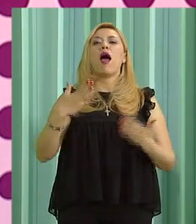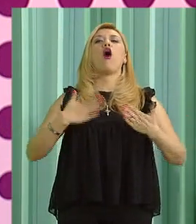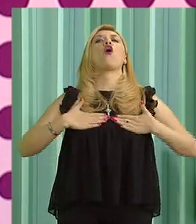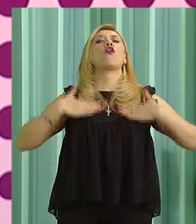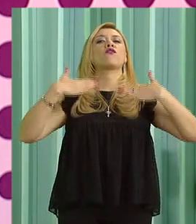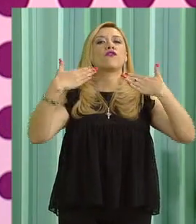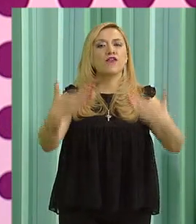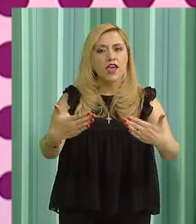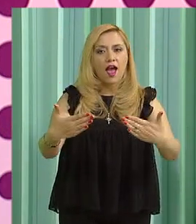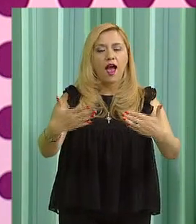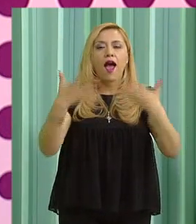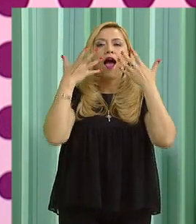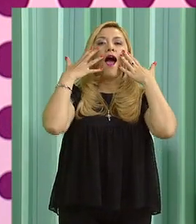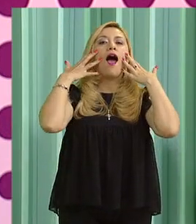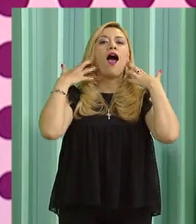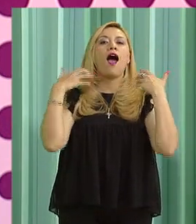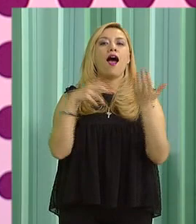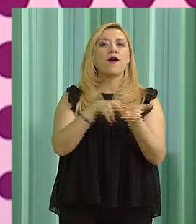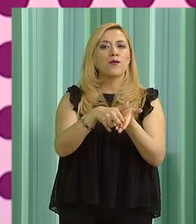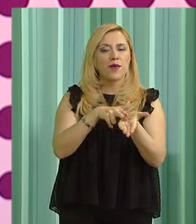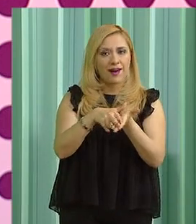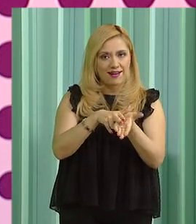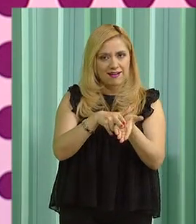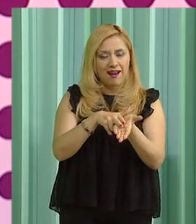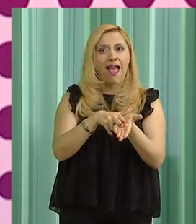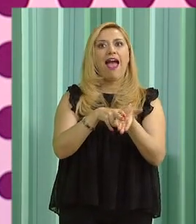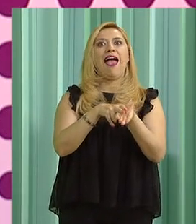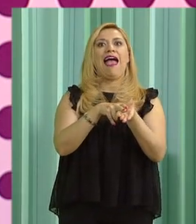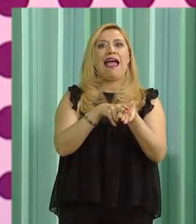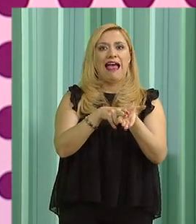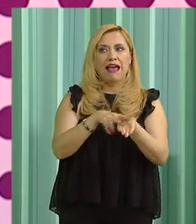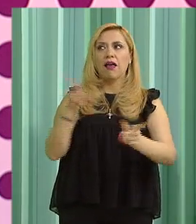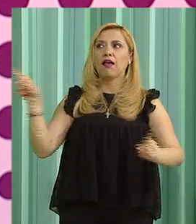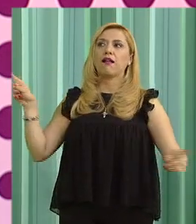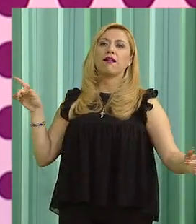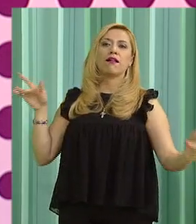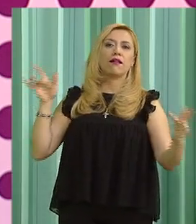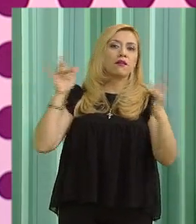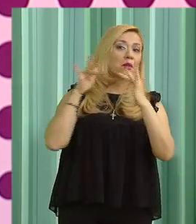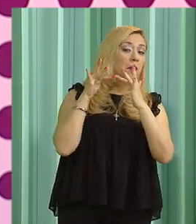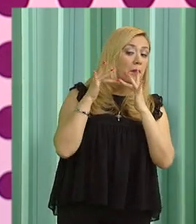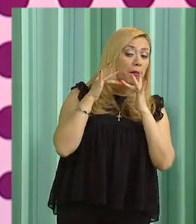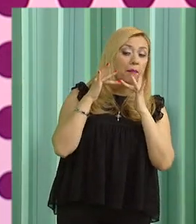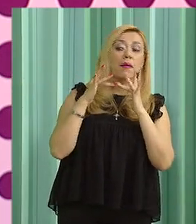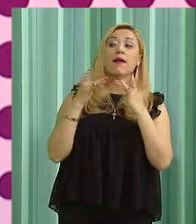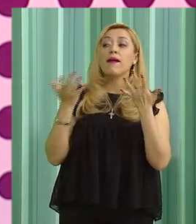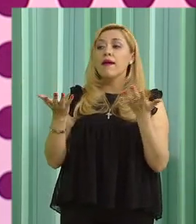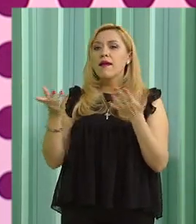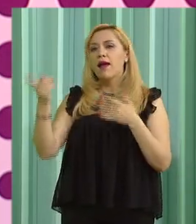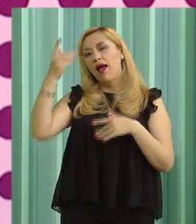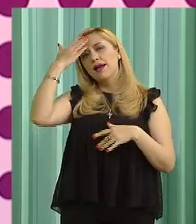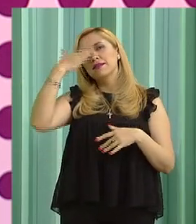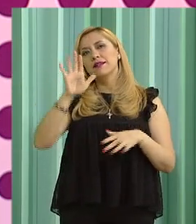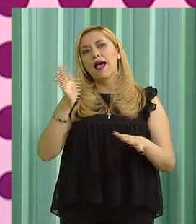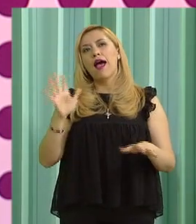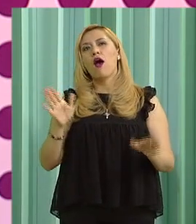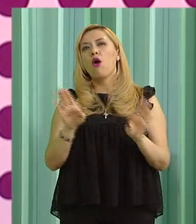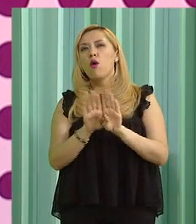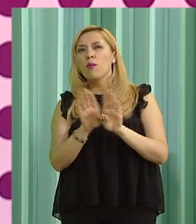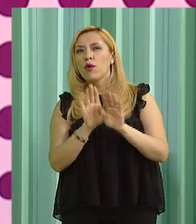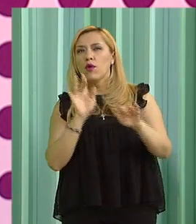información para que ellos cuando lleguen a México sepan qué hacer, con quién acudir, qué derechos van a tener, cómo